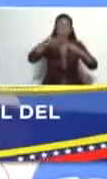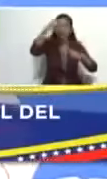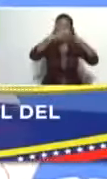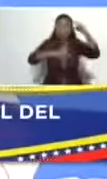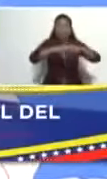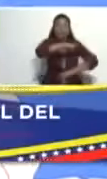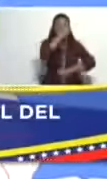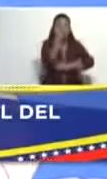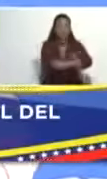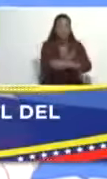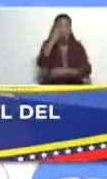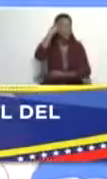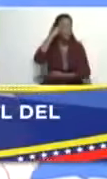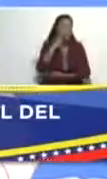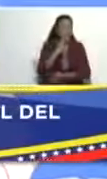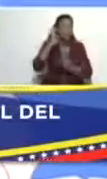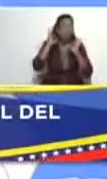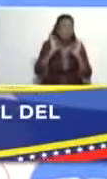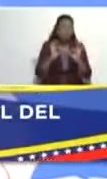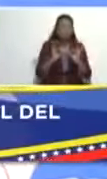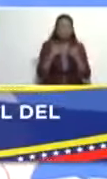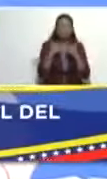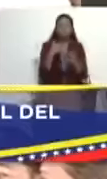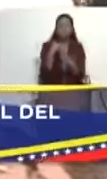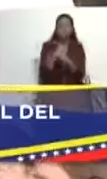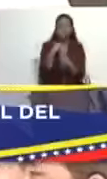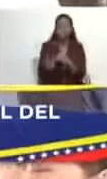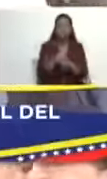una fuerza bolivariana.